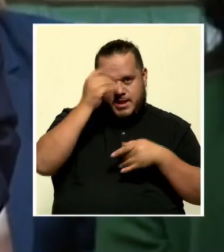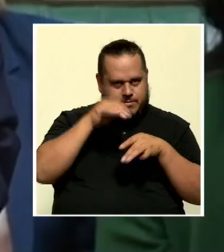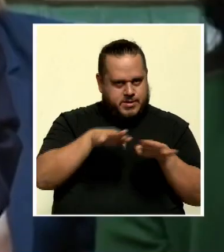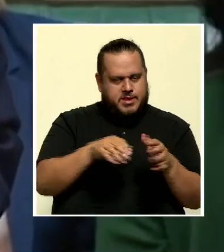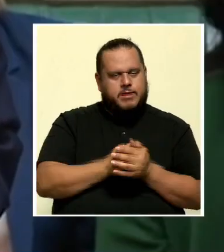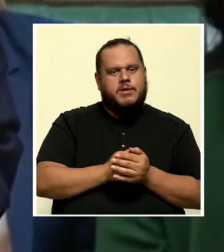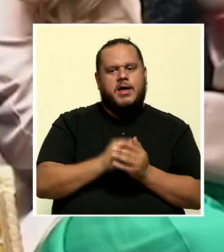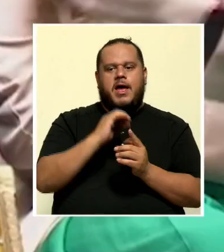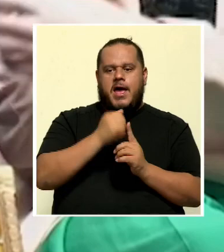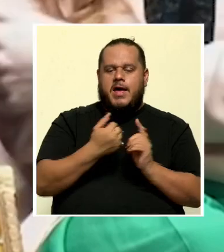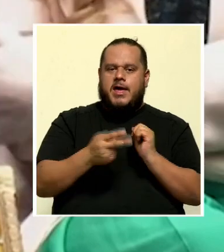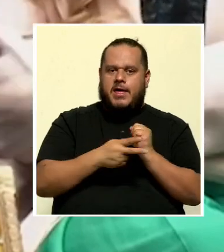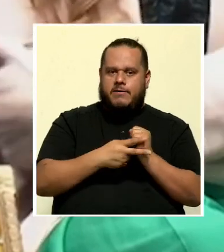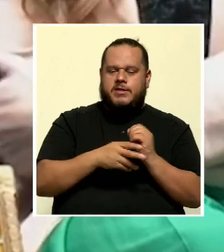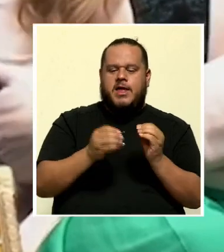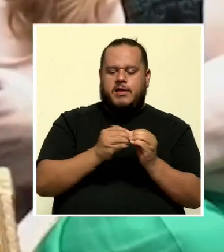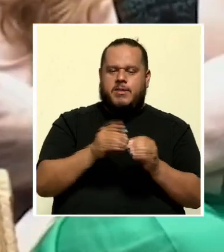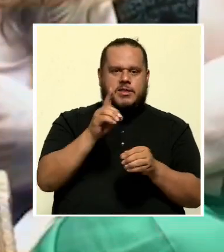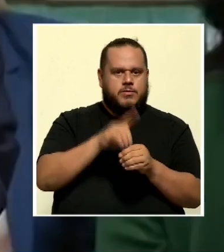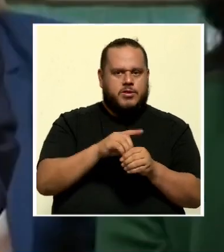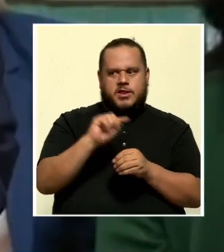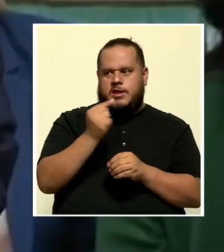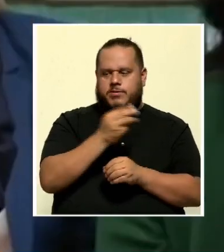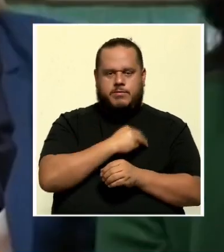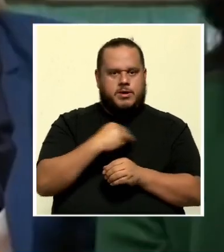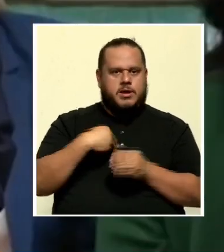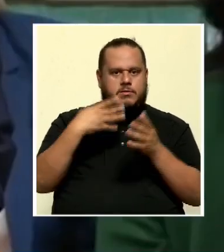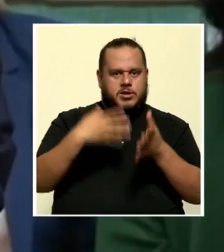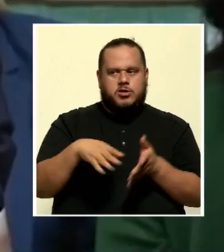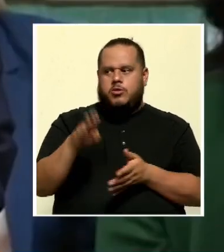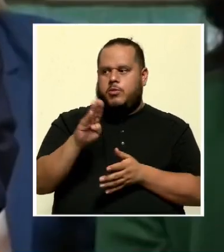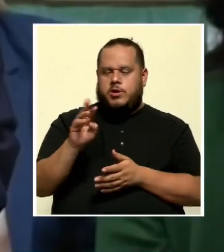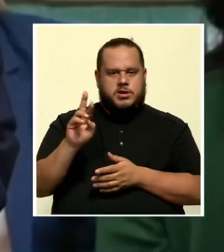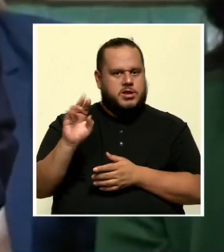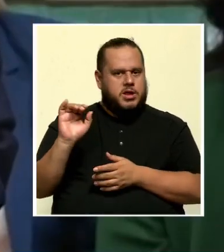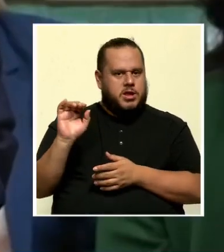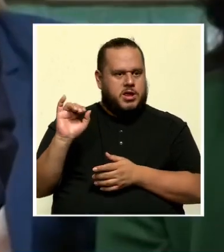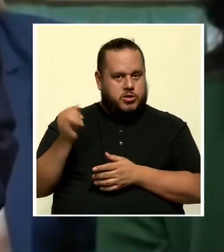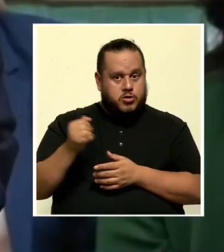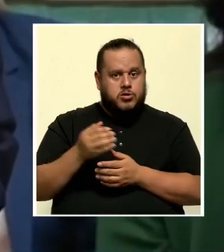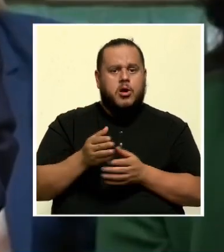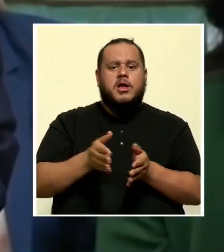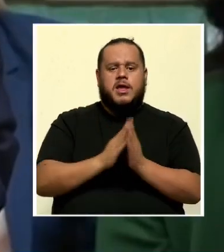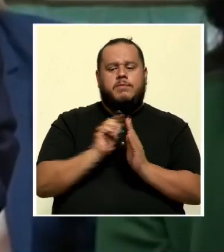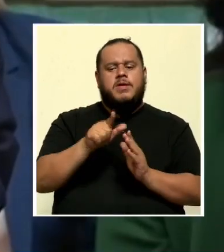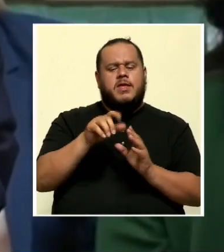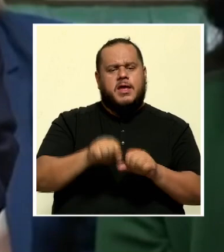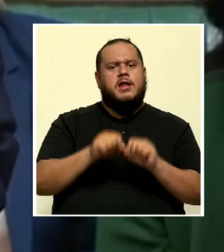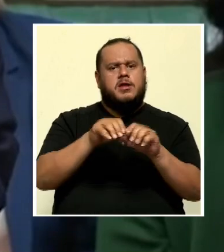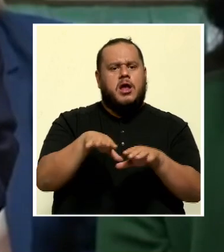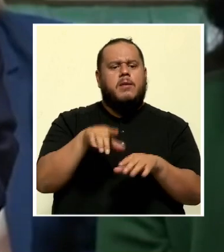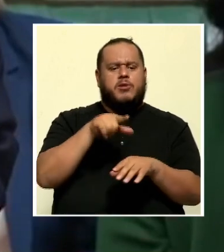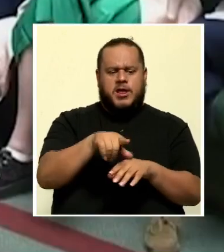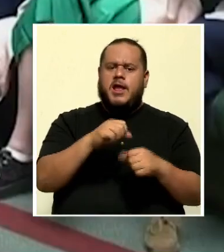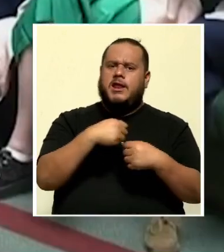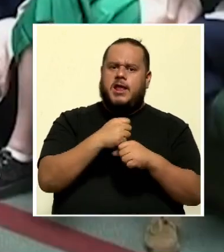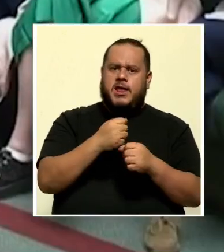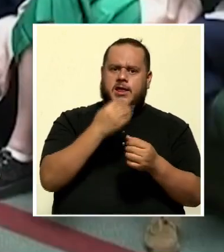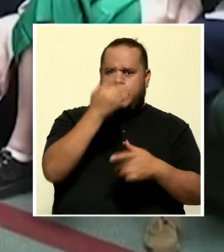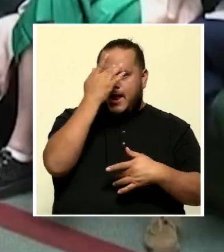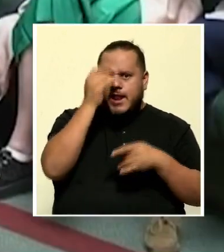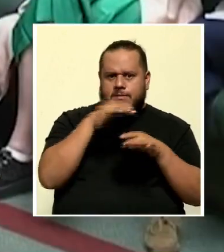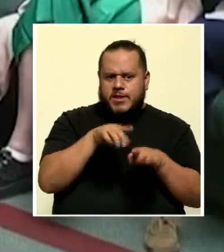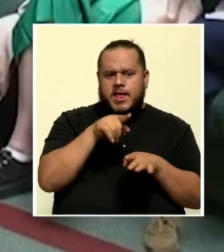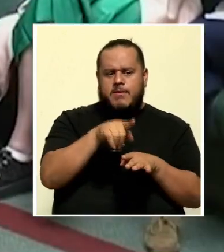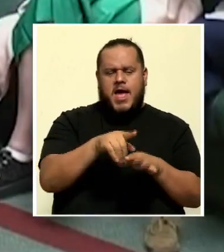Cada vez hay más diputados del primer ministro británico Boris Johnson que piden su dimisión por las fiestas celebradas en pleno confinamiento en